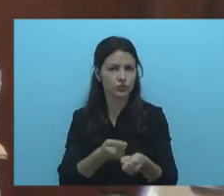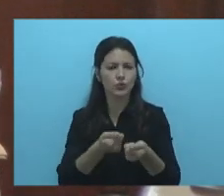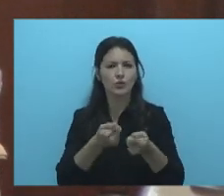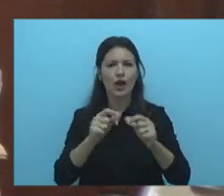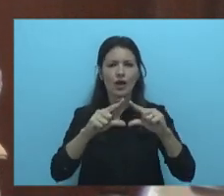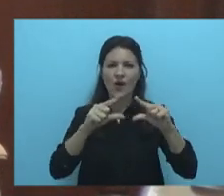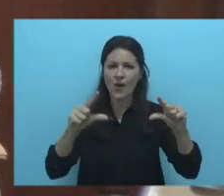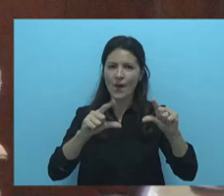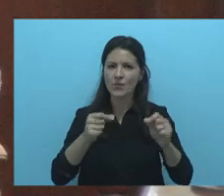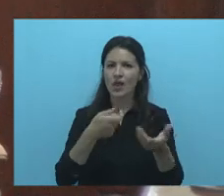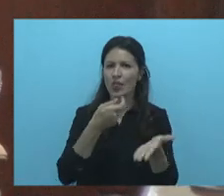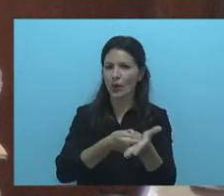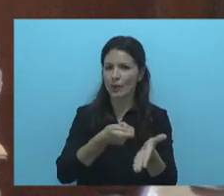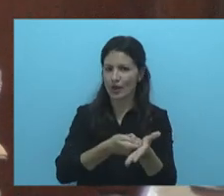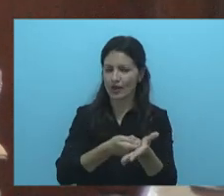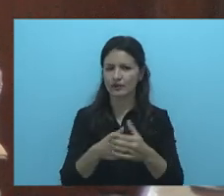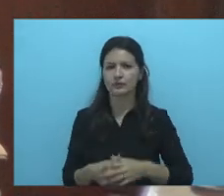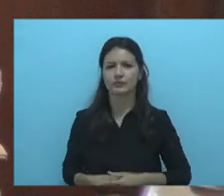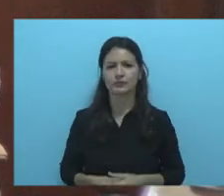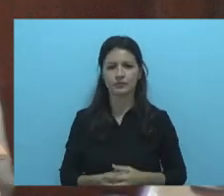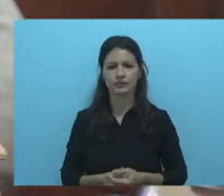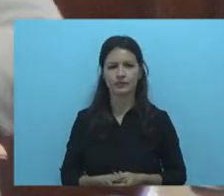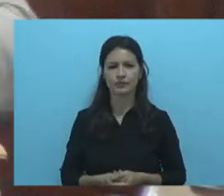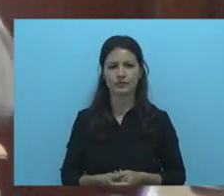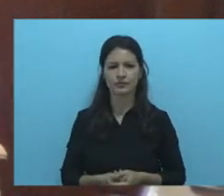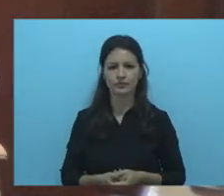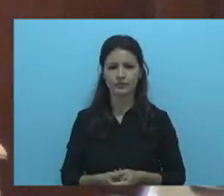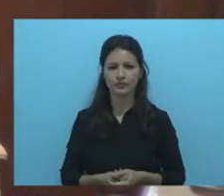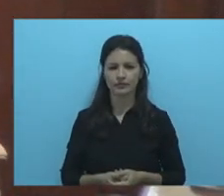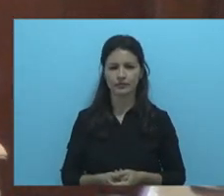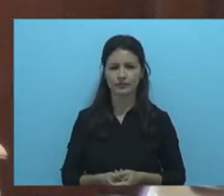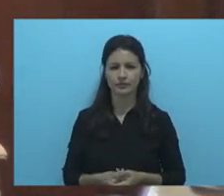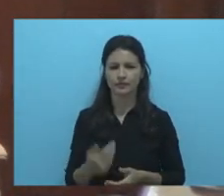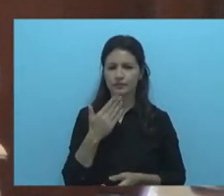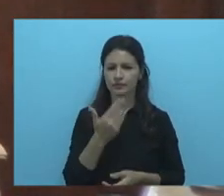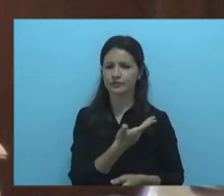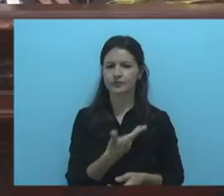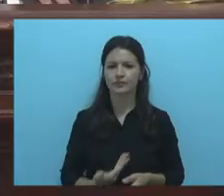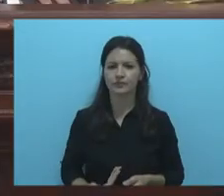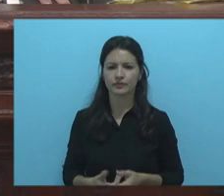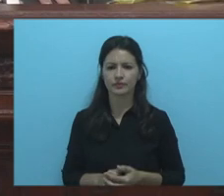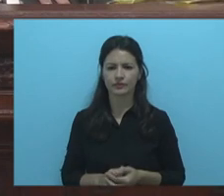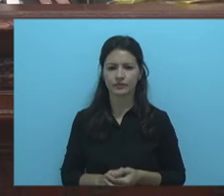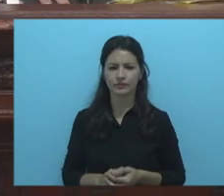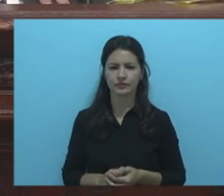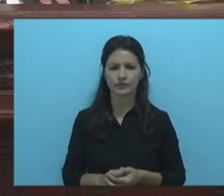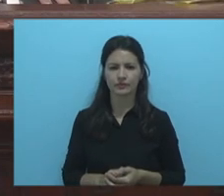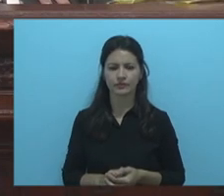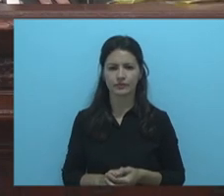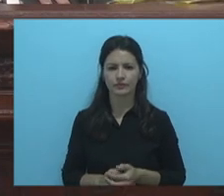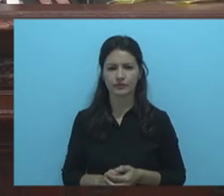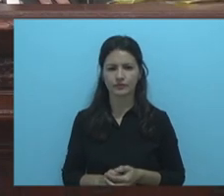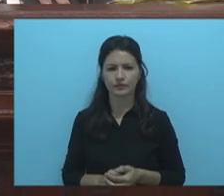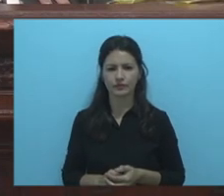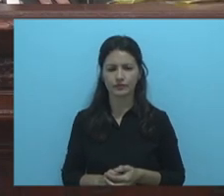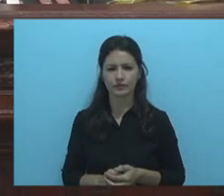boleto de transporte público, tanto urbano como interurbano. Gracias, diputado. Diputada Rosana Velati, tiene la